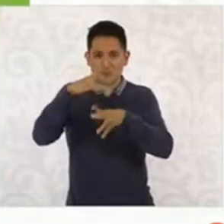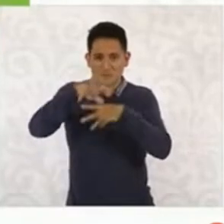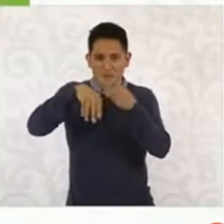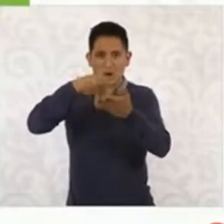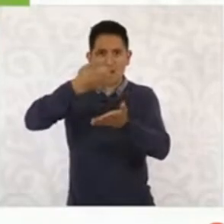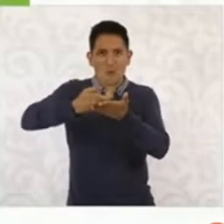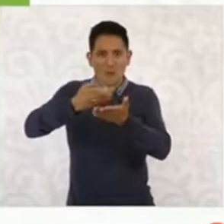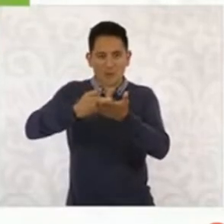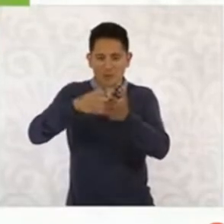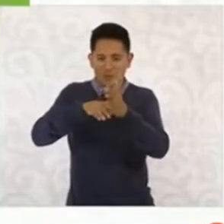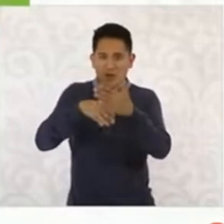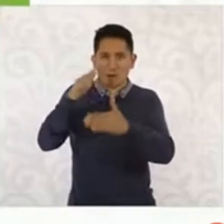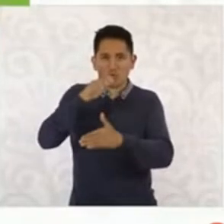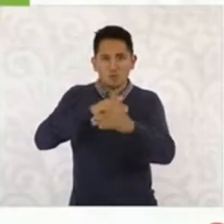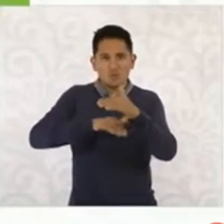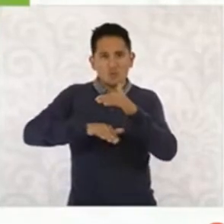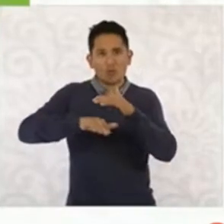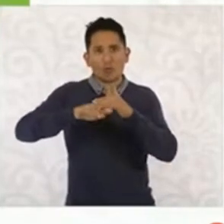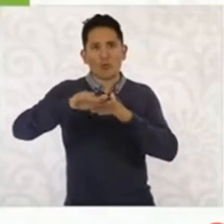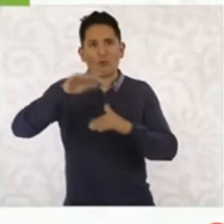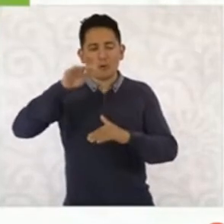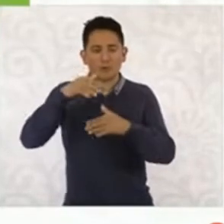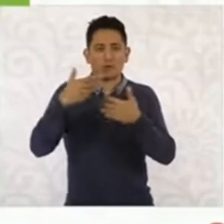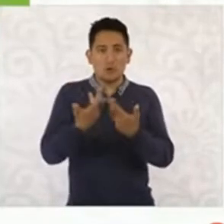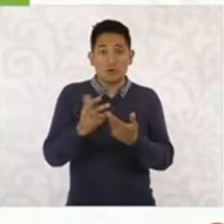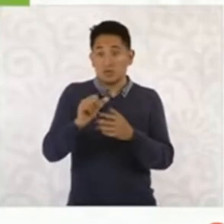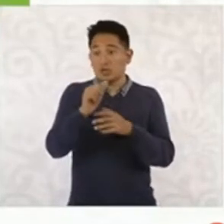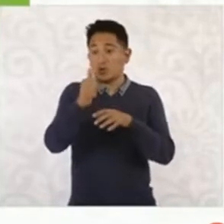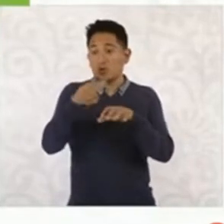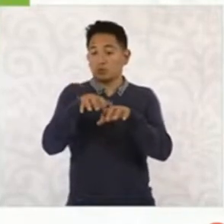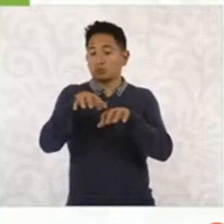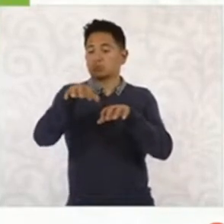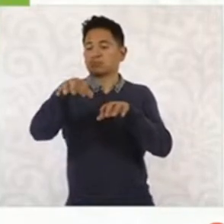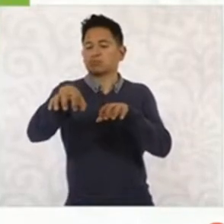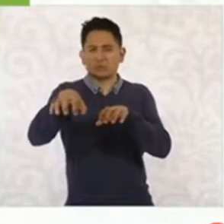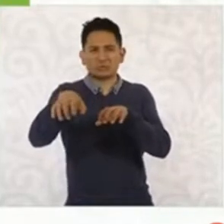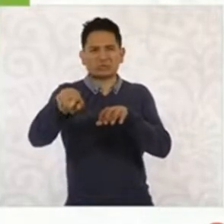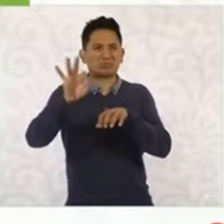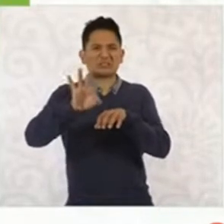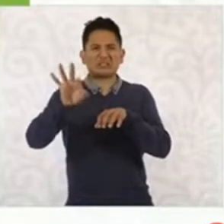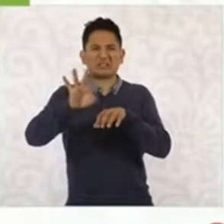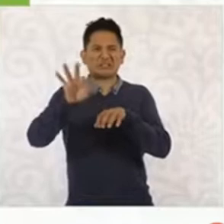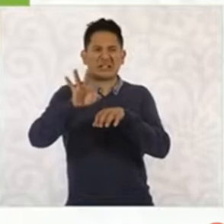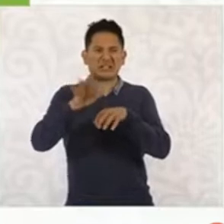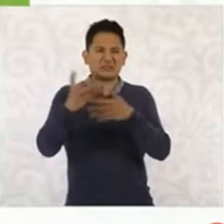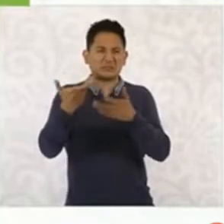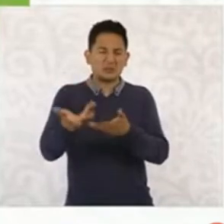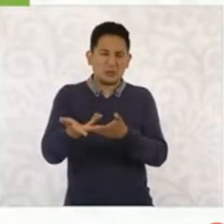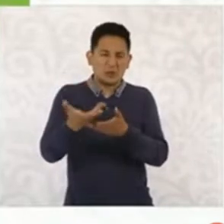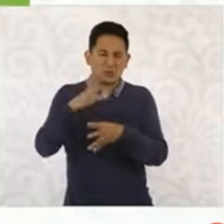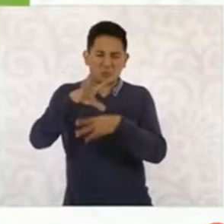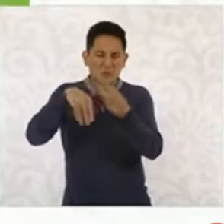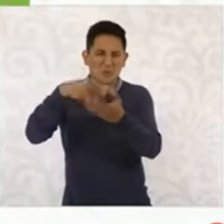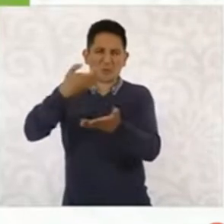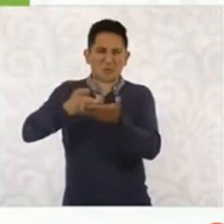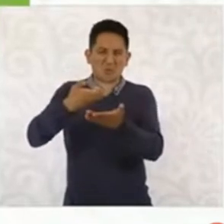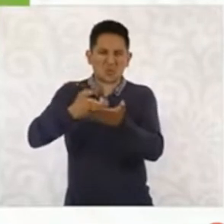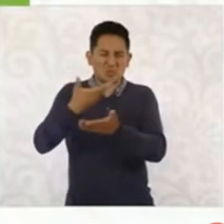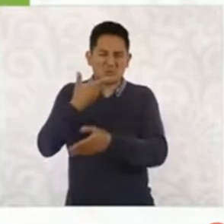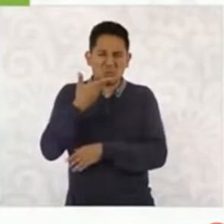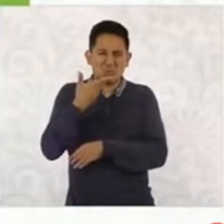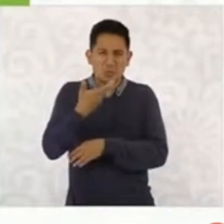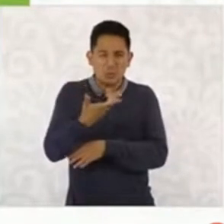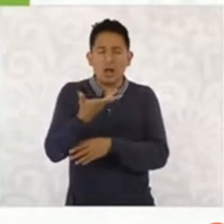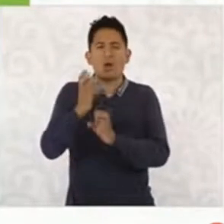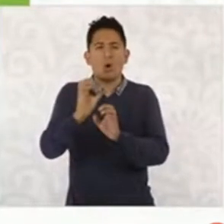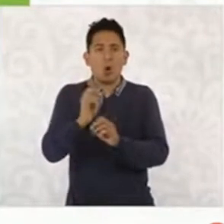resultaba que a otra de sus hermanas, subsidiarias o filiales, le iba mal, pues se consideraba que podía tener